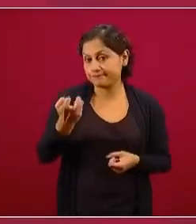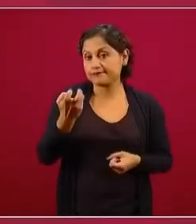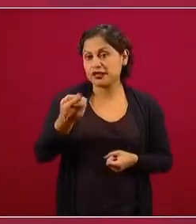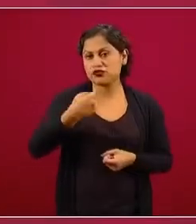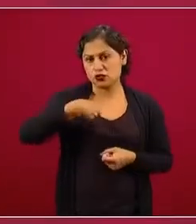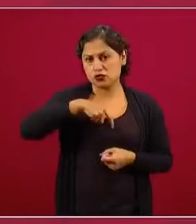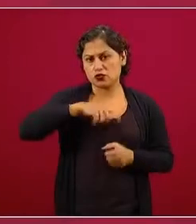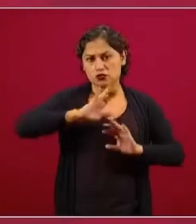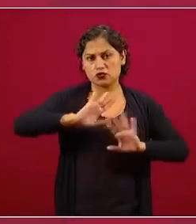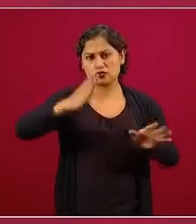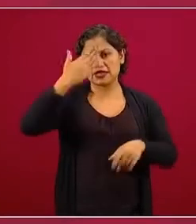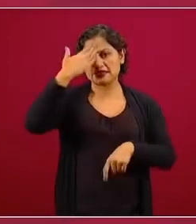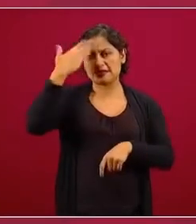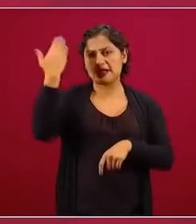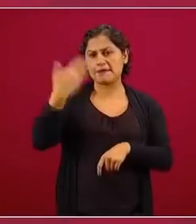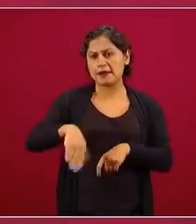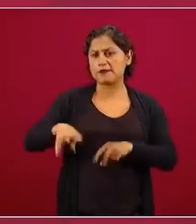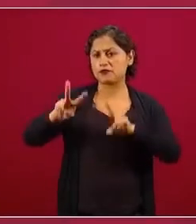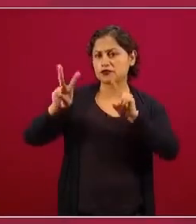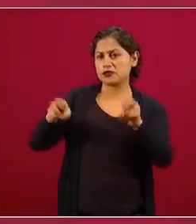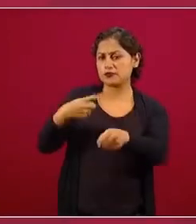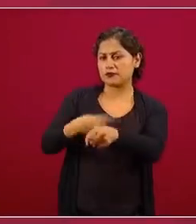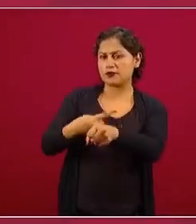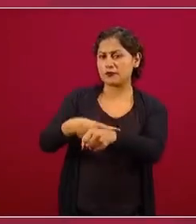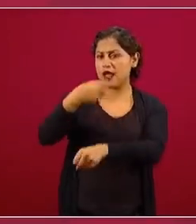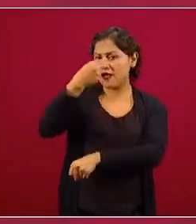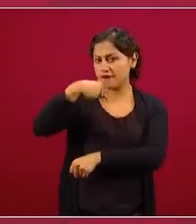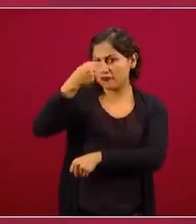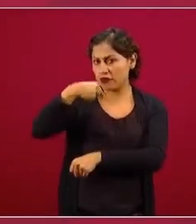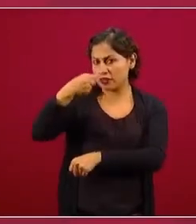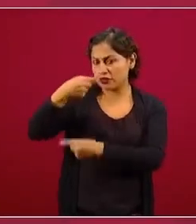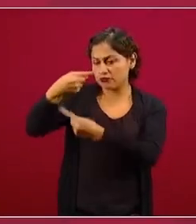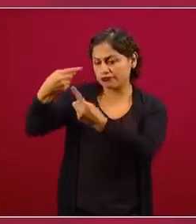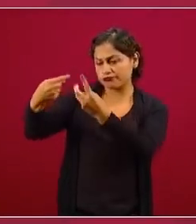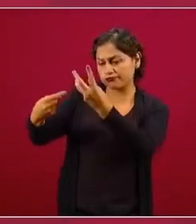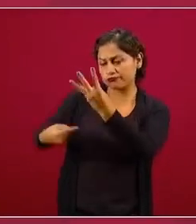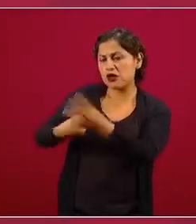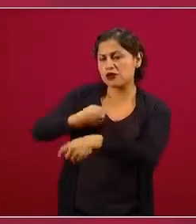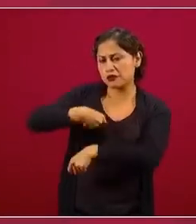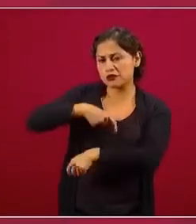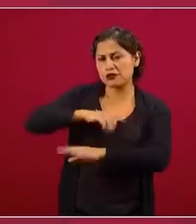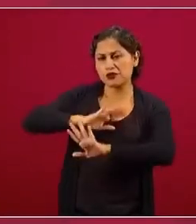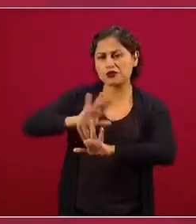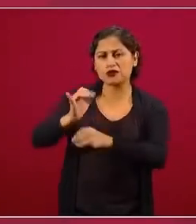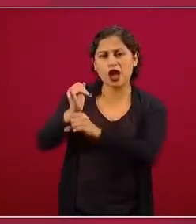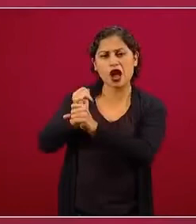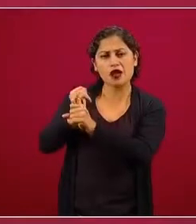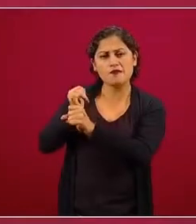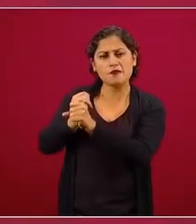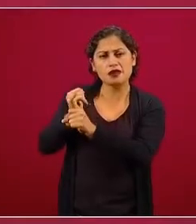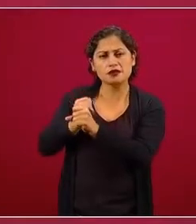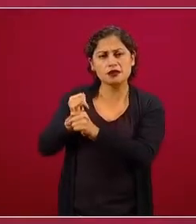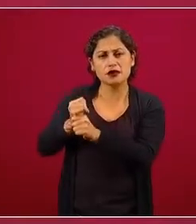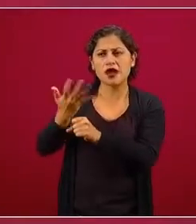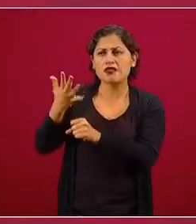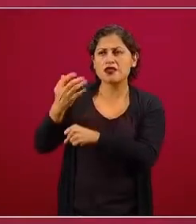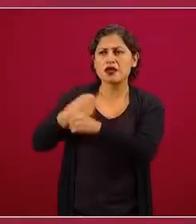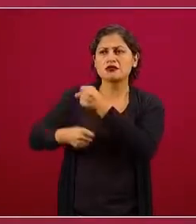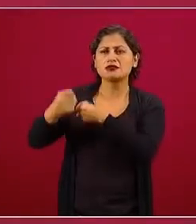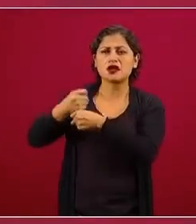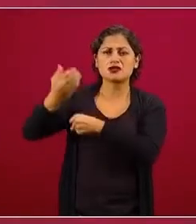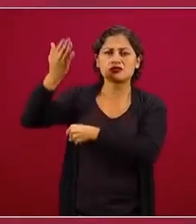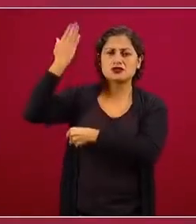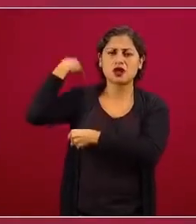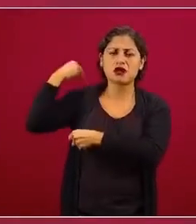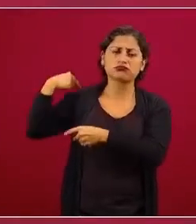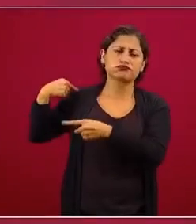conocemos de influenza, porque al menos esos tipos de influenza los tenemos desde hace más, uno de ellos hace más de 10 años y los otros